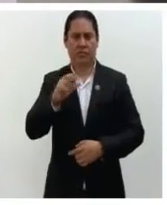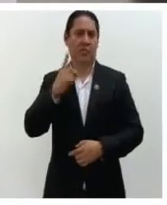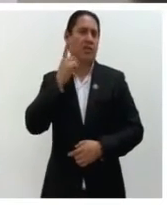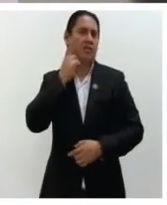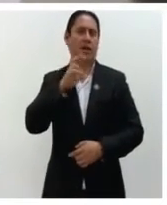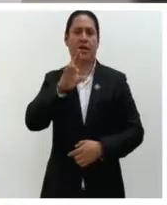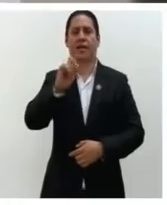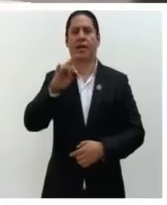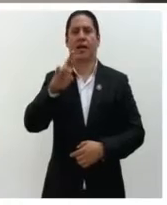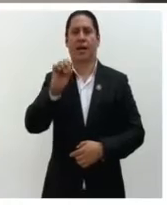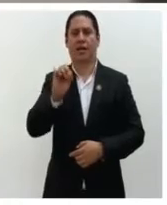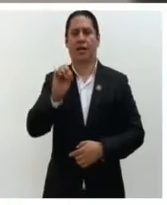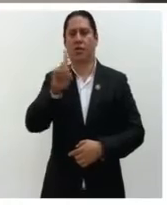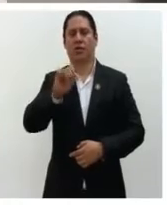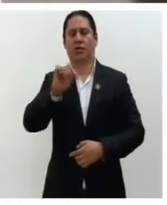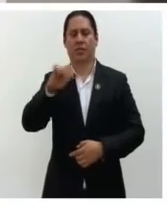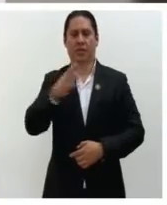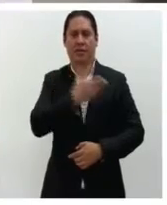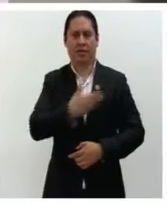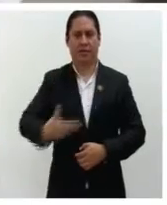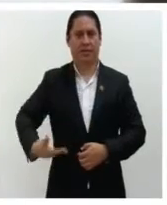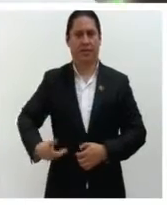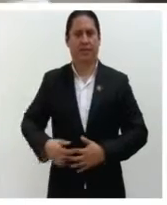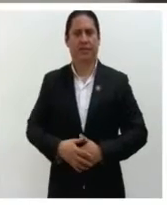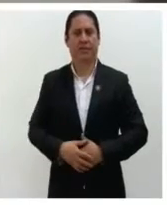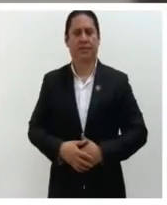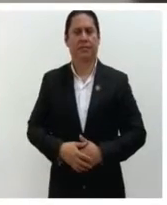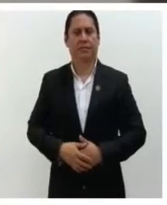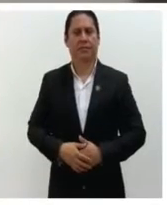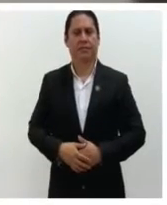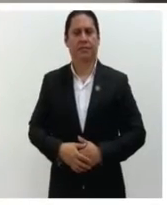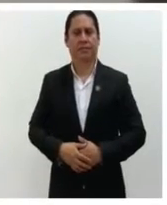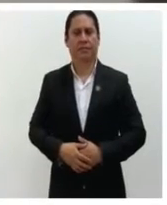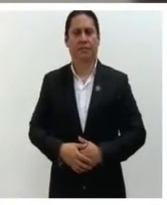diputado Ricardo Cepeda Gutiérrez, presidente.